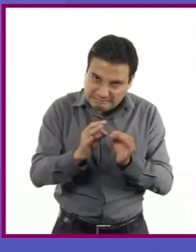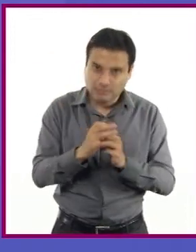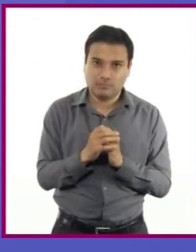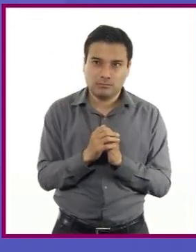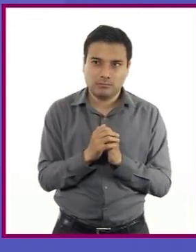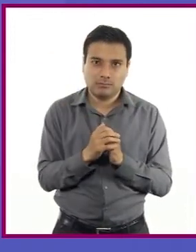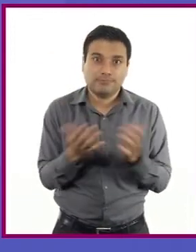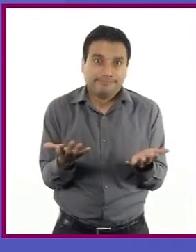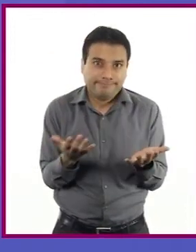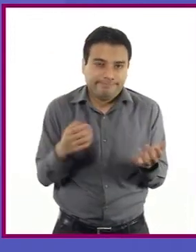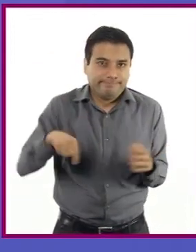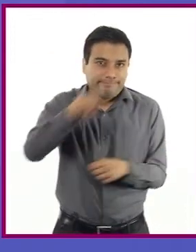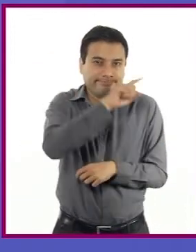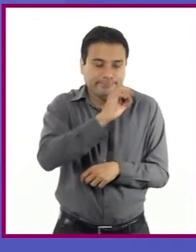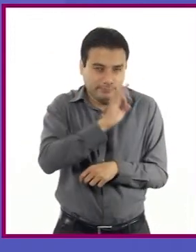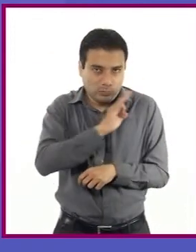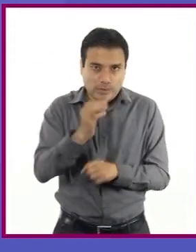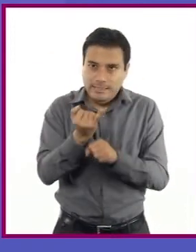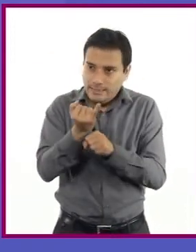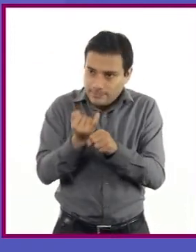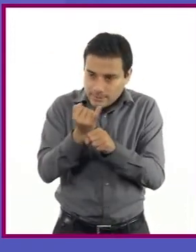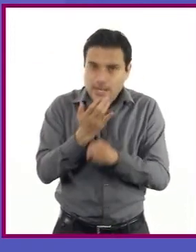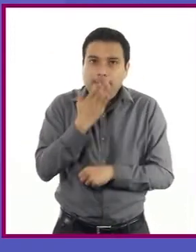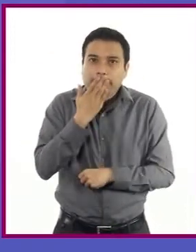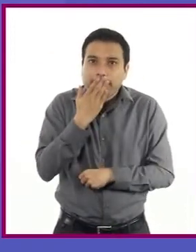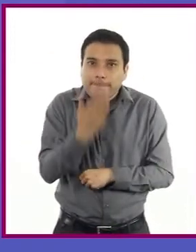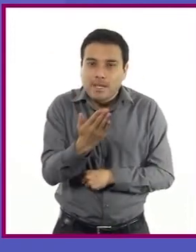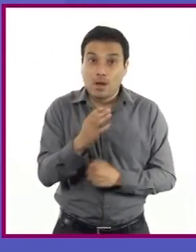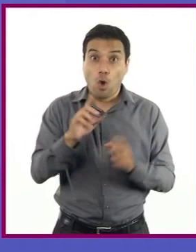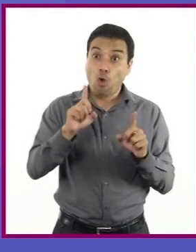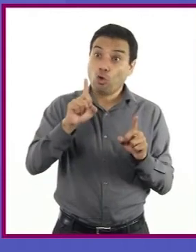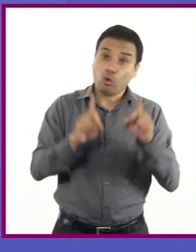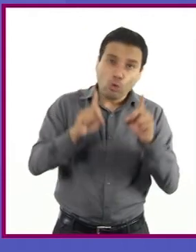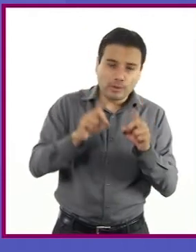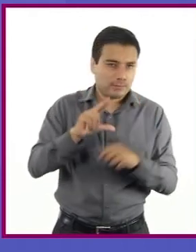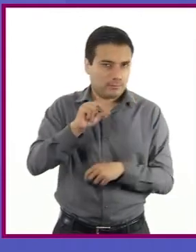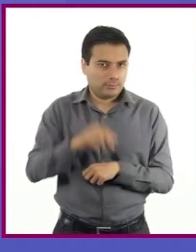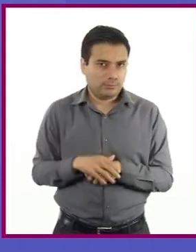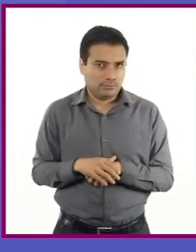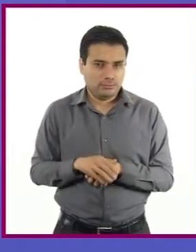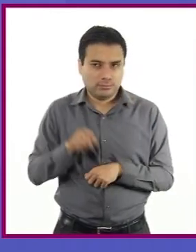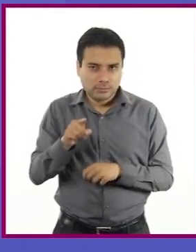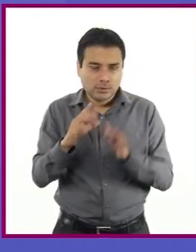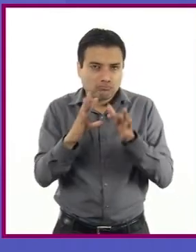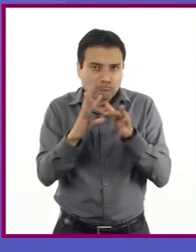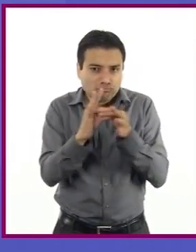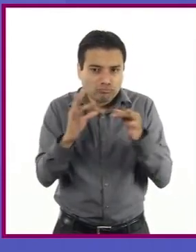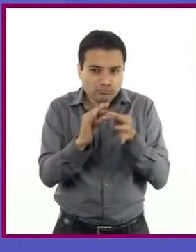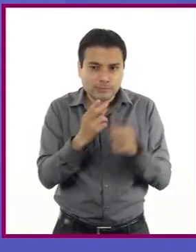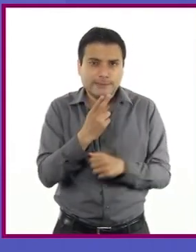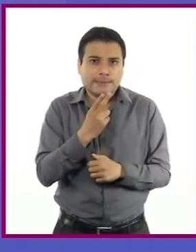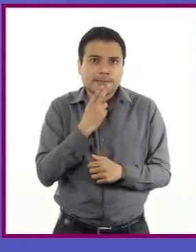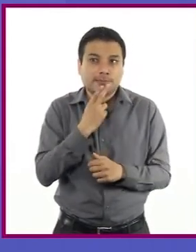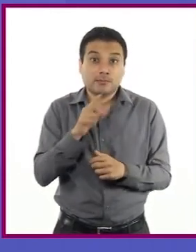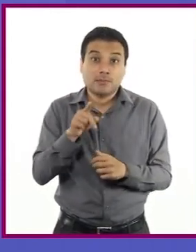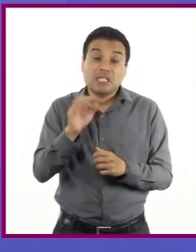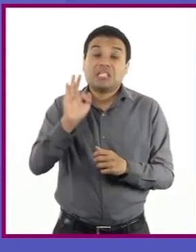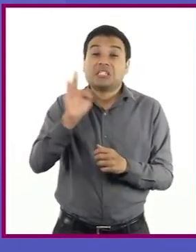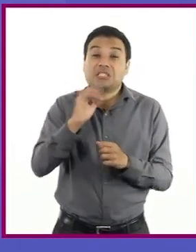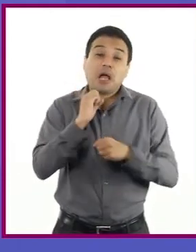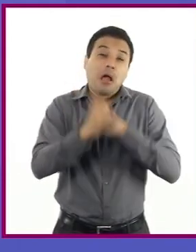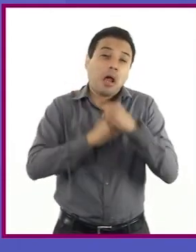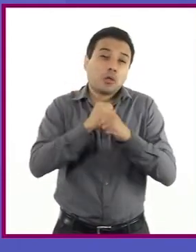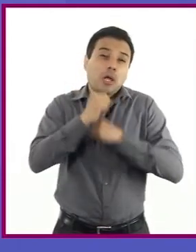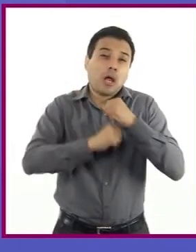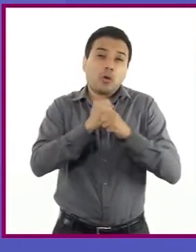pueda obtenerse de ella conocimientos y bases sólidas. La información que presentan se mantiene y es útil aunque pase el tiempo. Sin